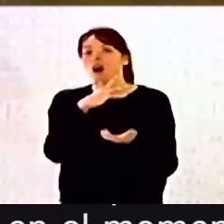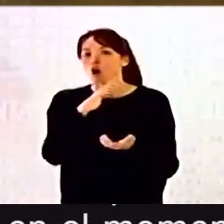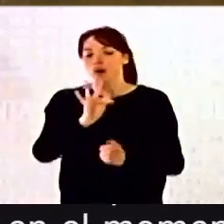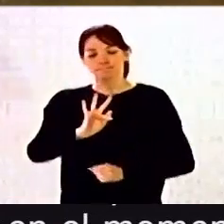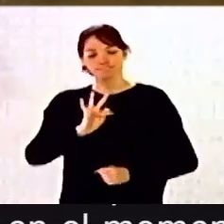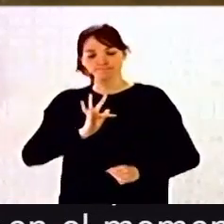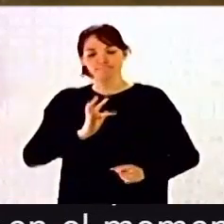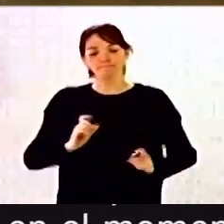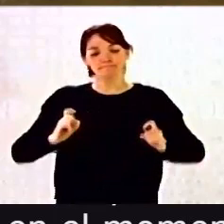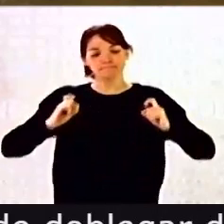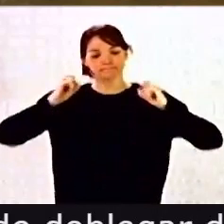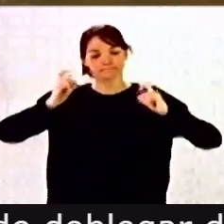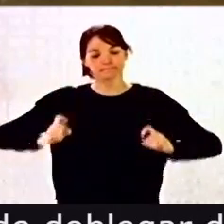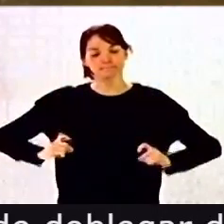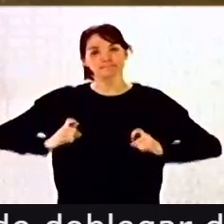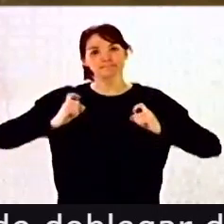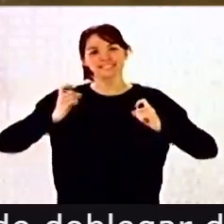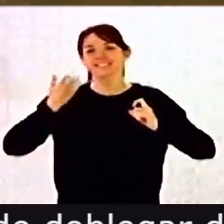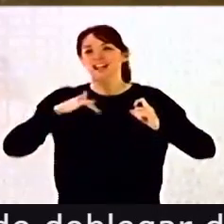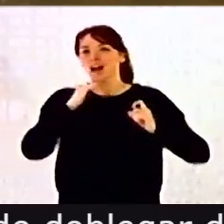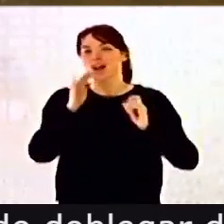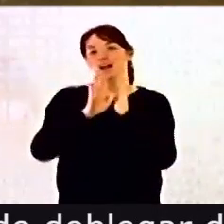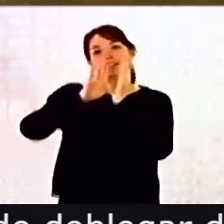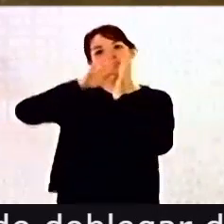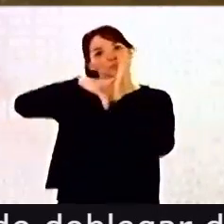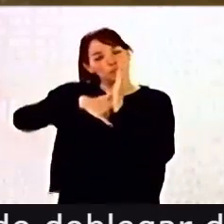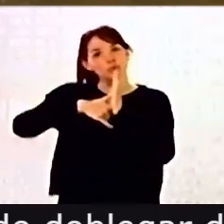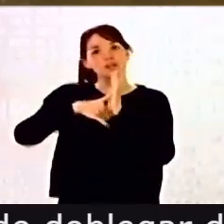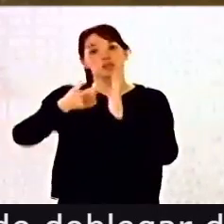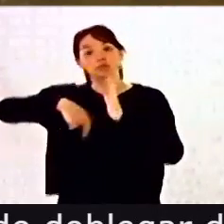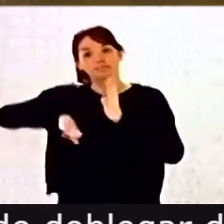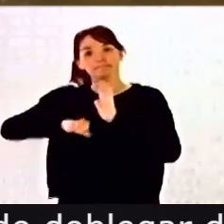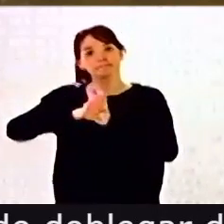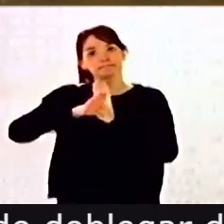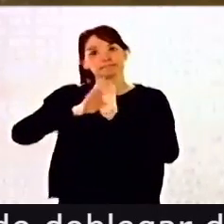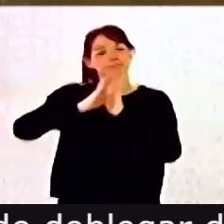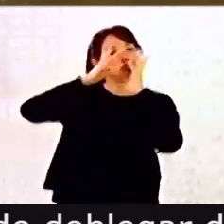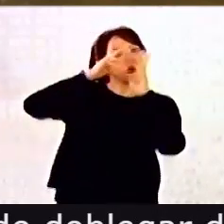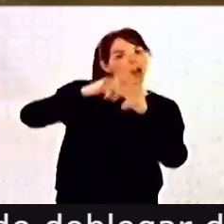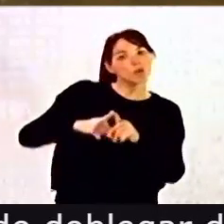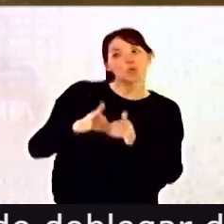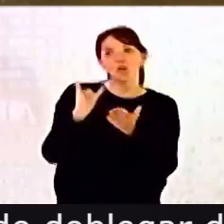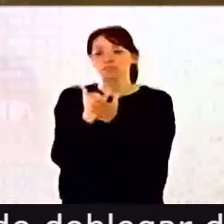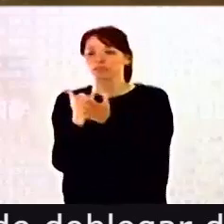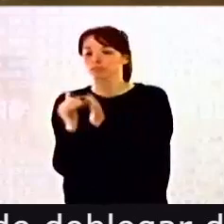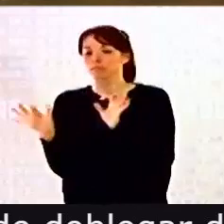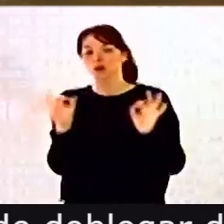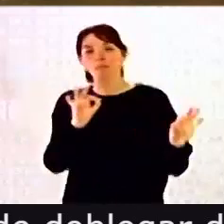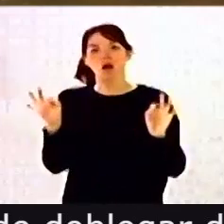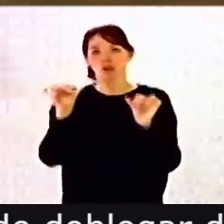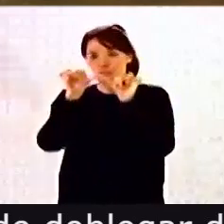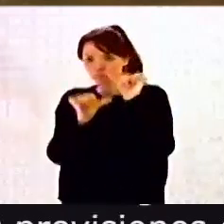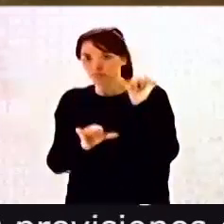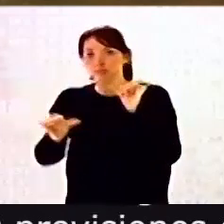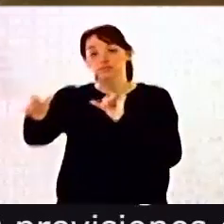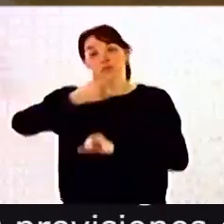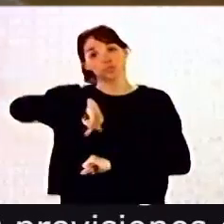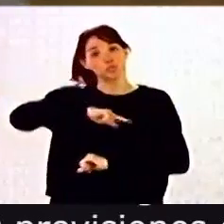de estar doblegando esa curva, y donde seguimos con los cálculos y con las previsiones que nosotros habíamos